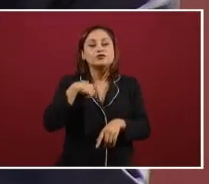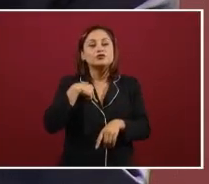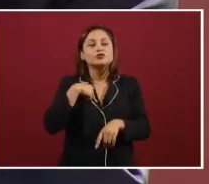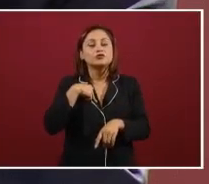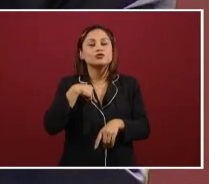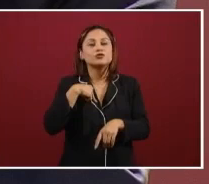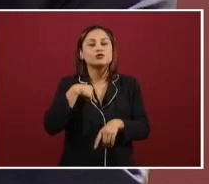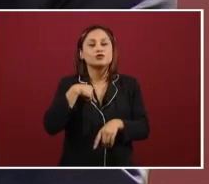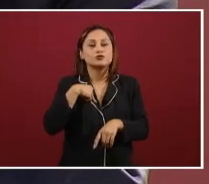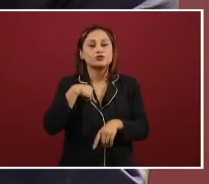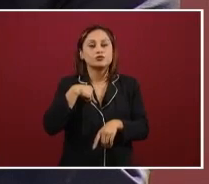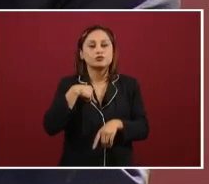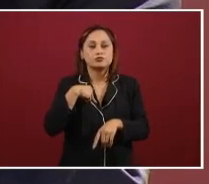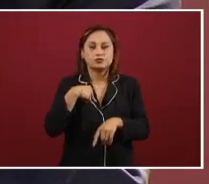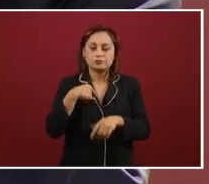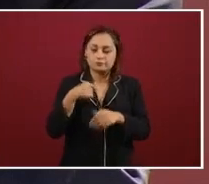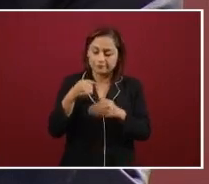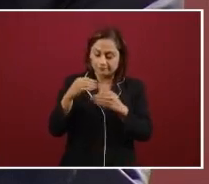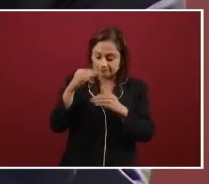consultando a todos,